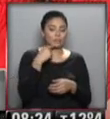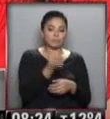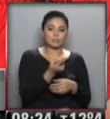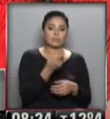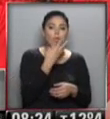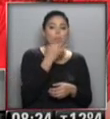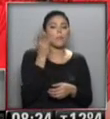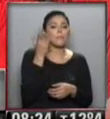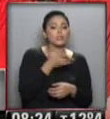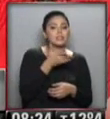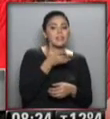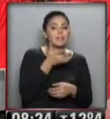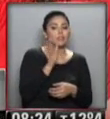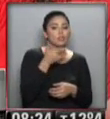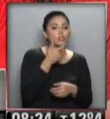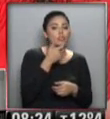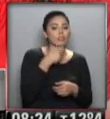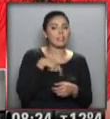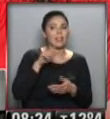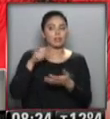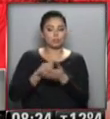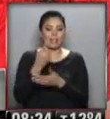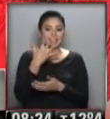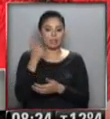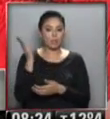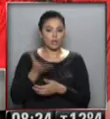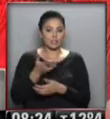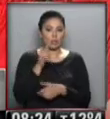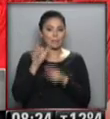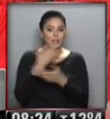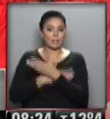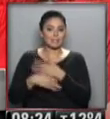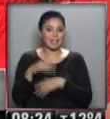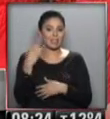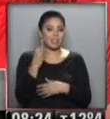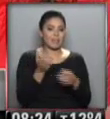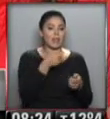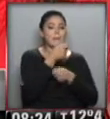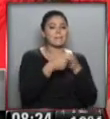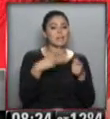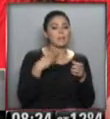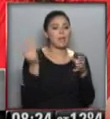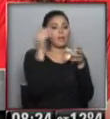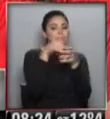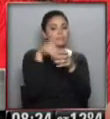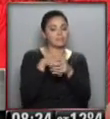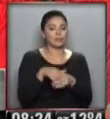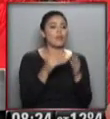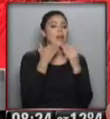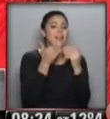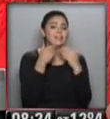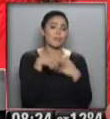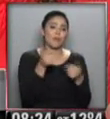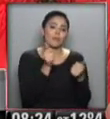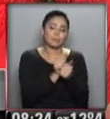nación es del 4% y en ciudades del 5% veremos se puede implementar también en empresas privadas muchas gracias marcelo